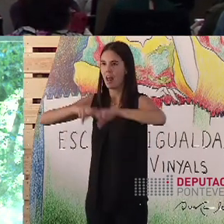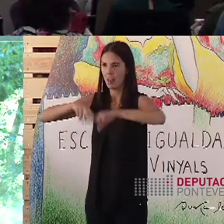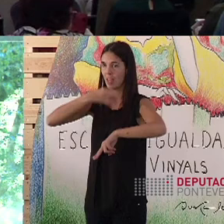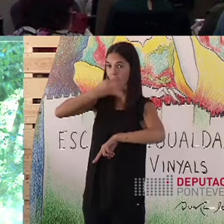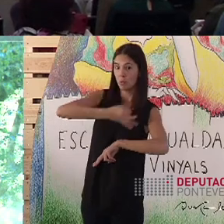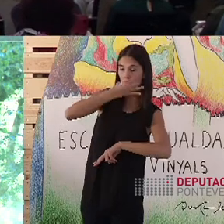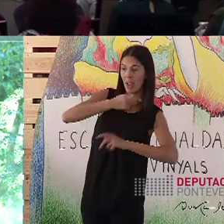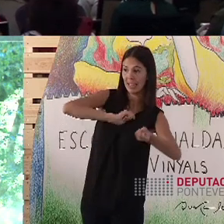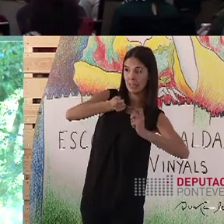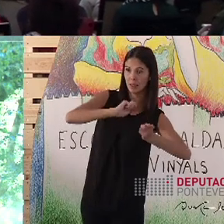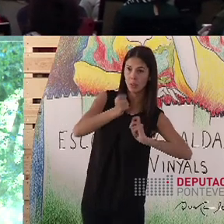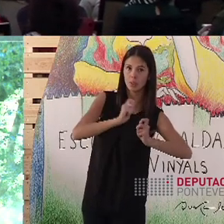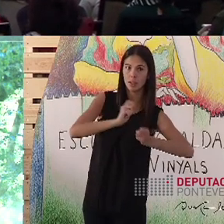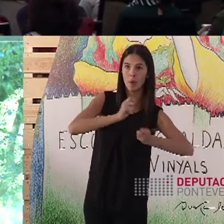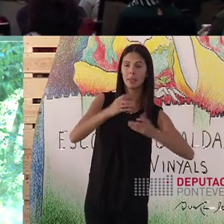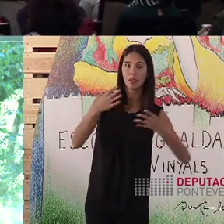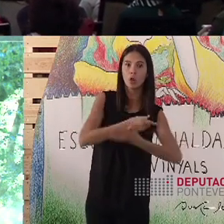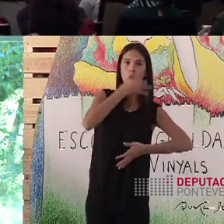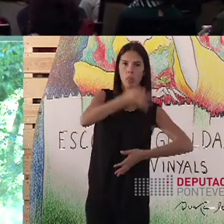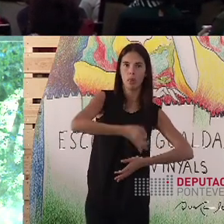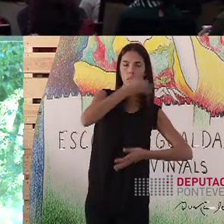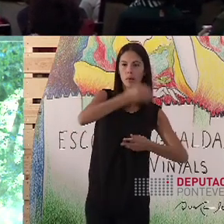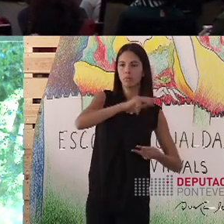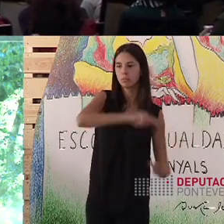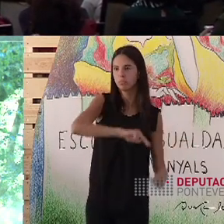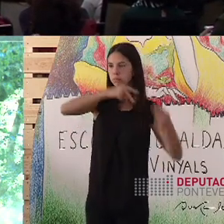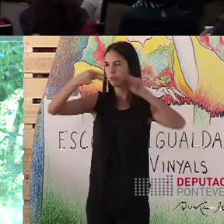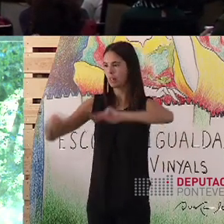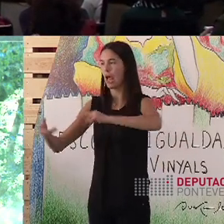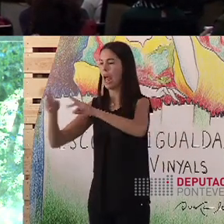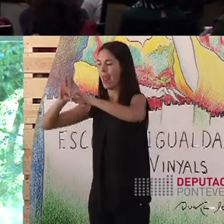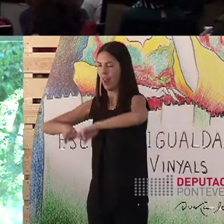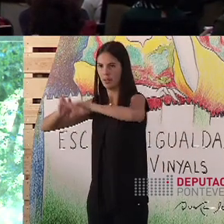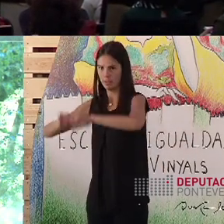de todas as entrevistas que estiven facendo a todos os axentes que interveñen neste tema.